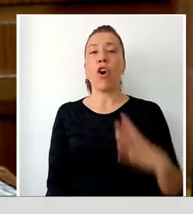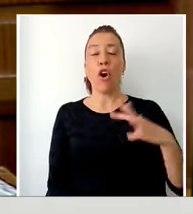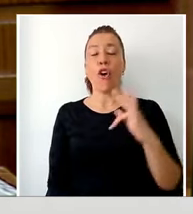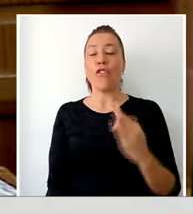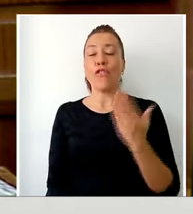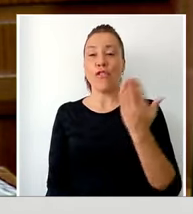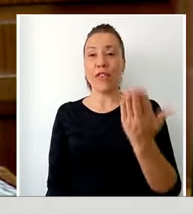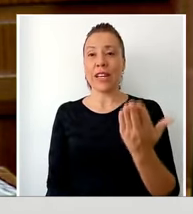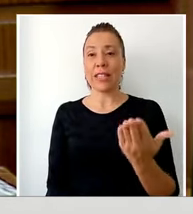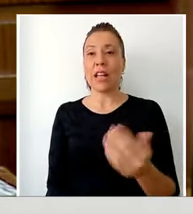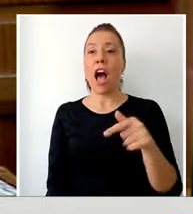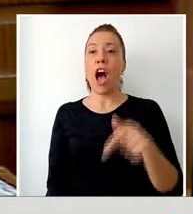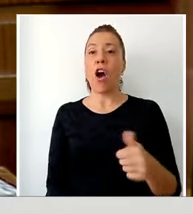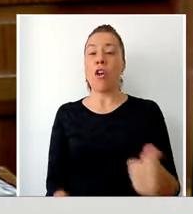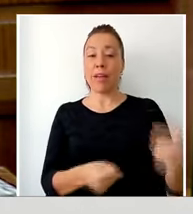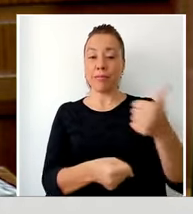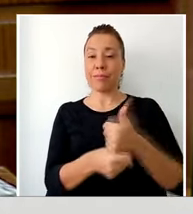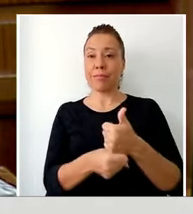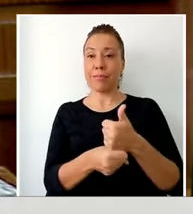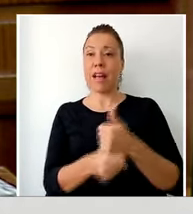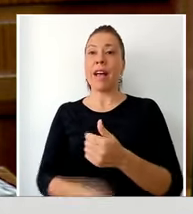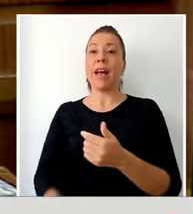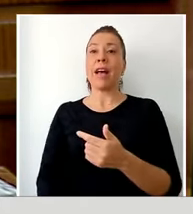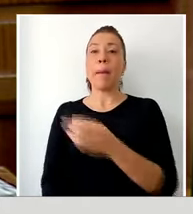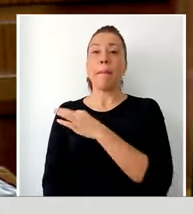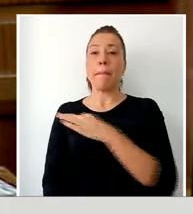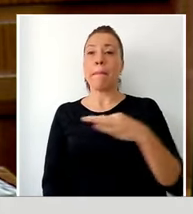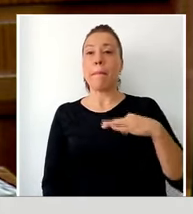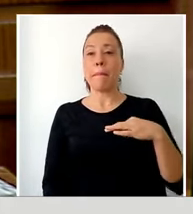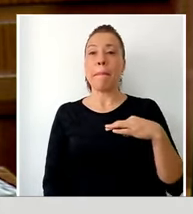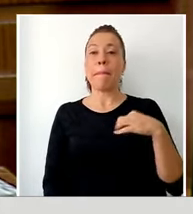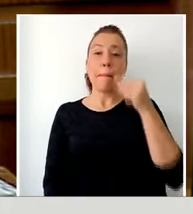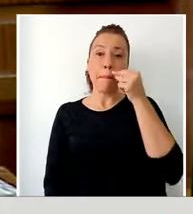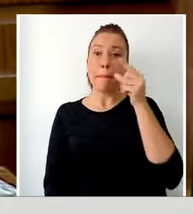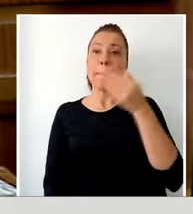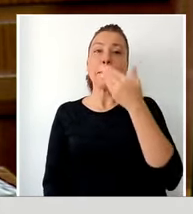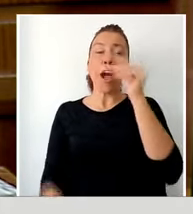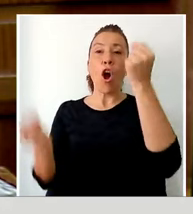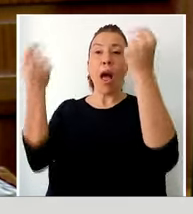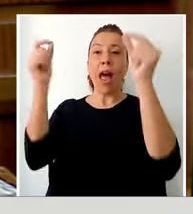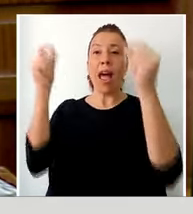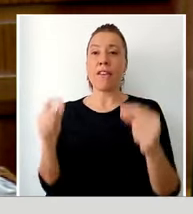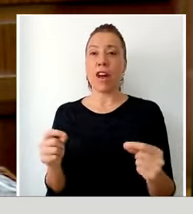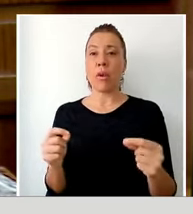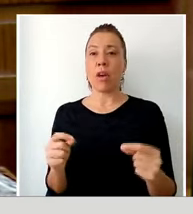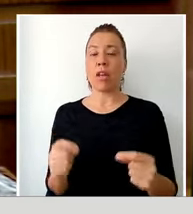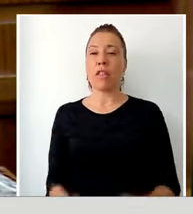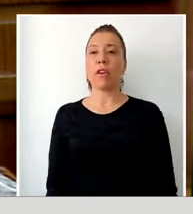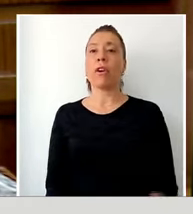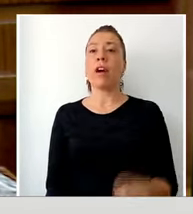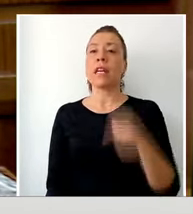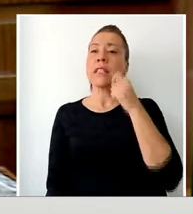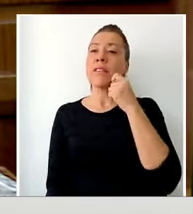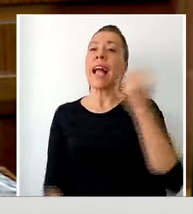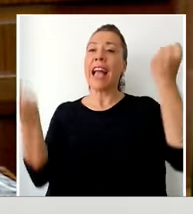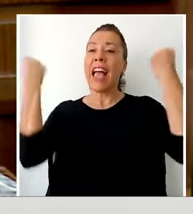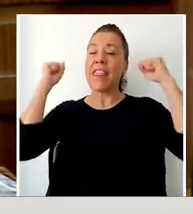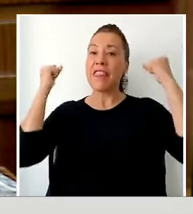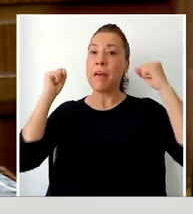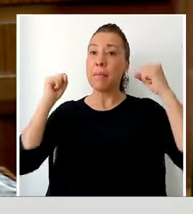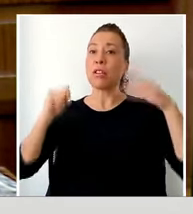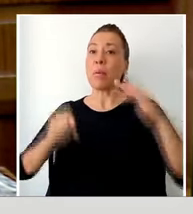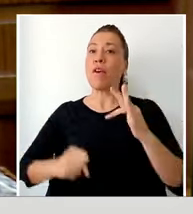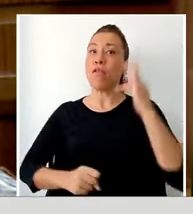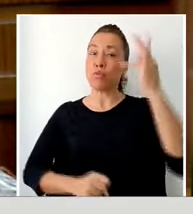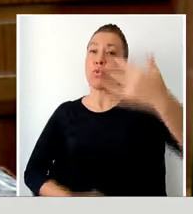que esté hoy día como uno de los diputados de los ministros mejor evaluados Eso habla de que el deporte va a ser una cosa importante